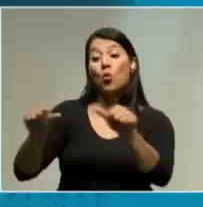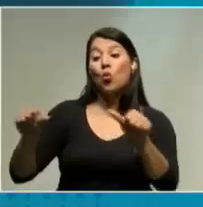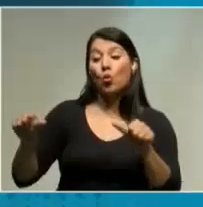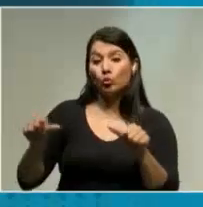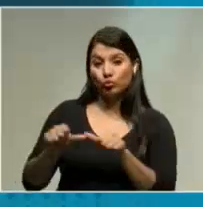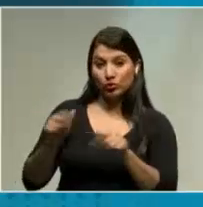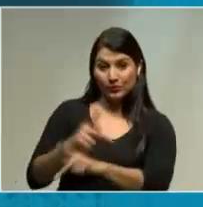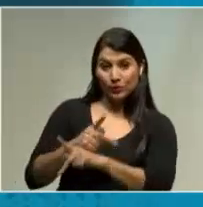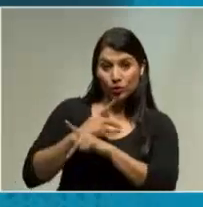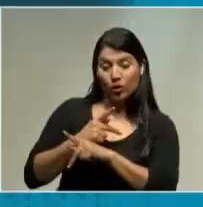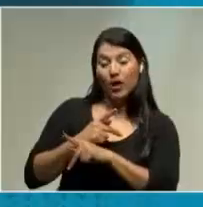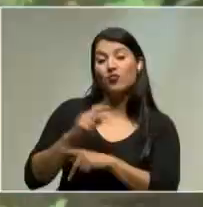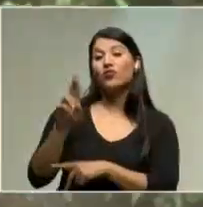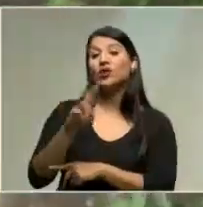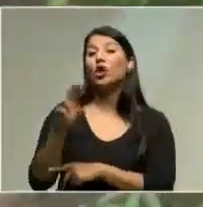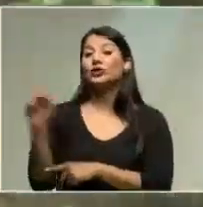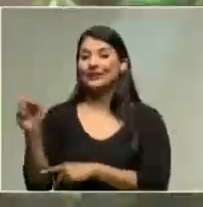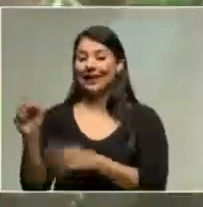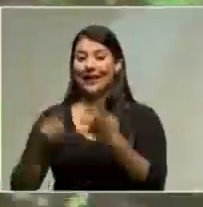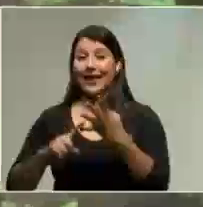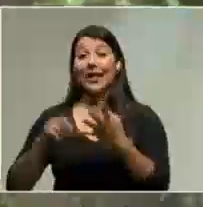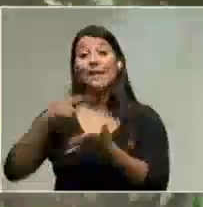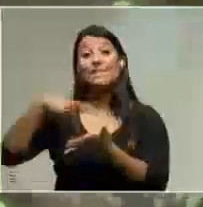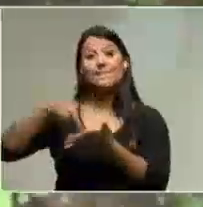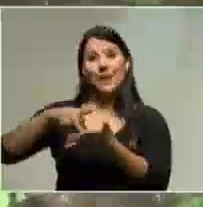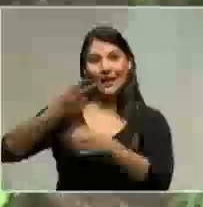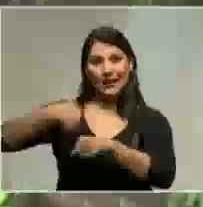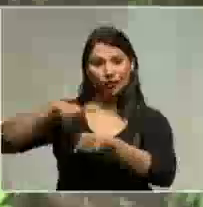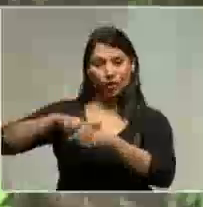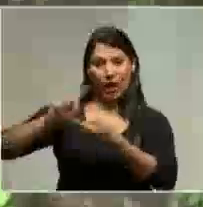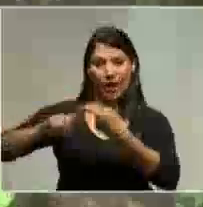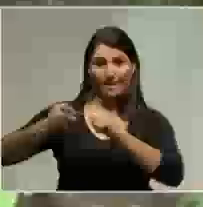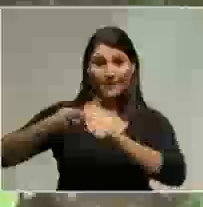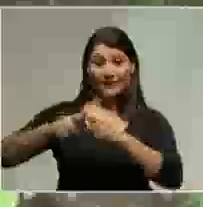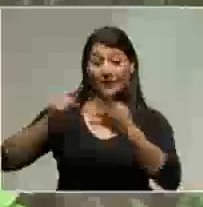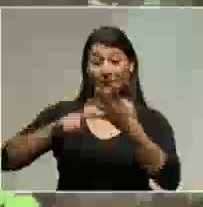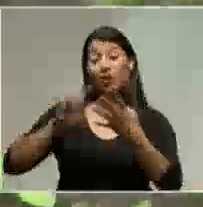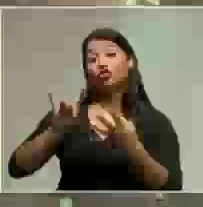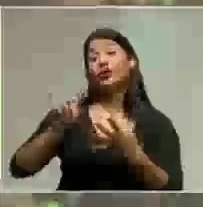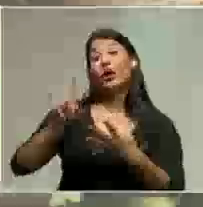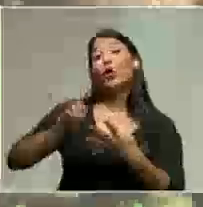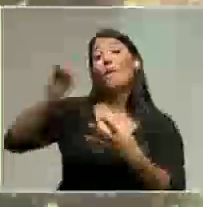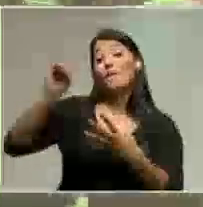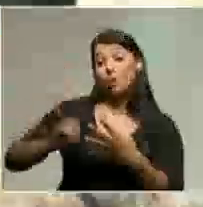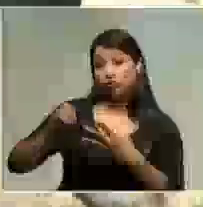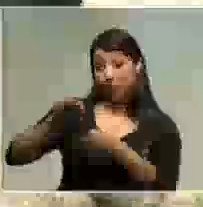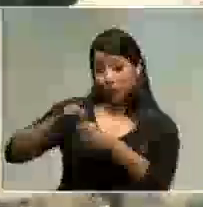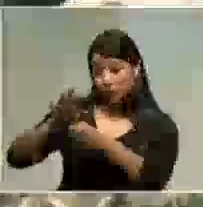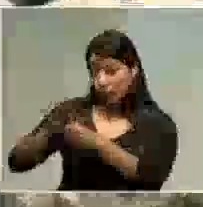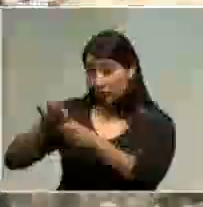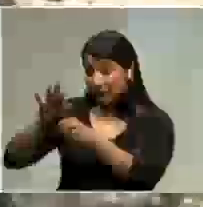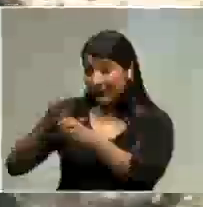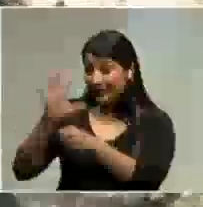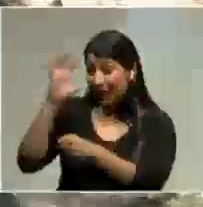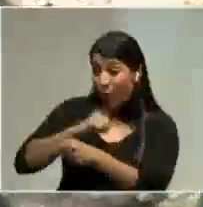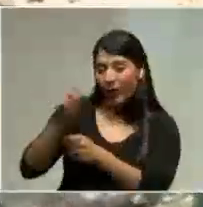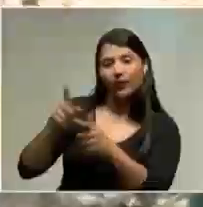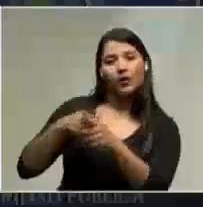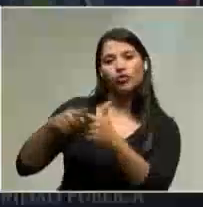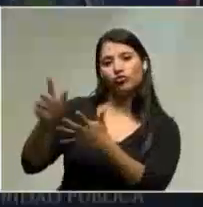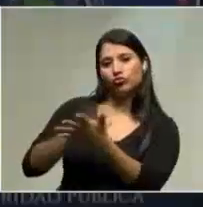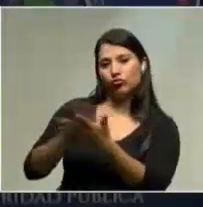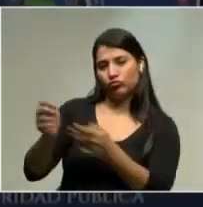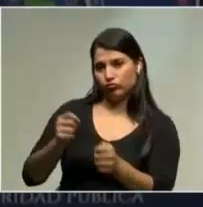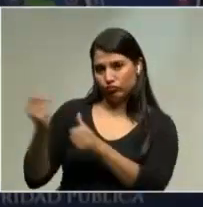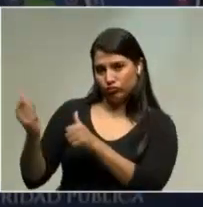todo el Parque Internacional La Amistad. Este último concentra el 81% de los cultivos eliminados dentro de áreas silvestres protegidas.